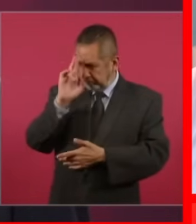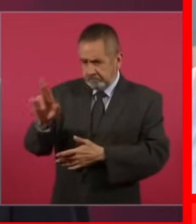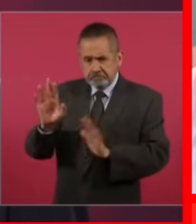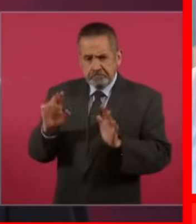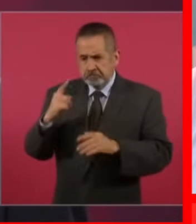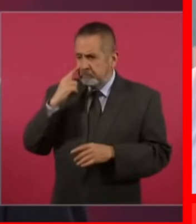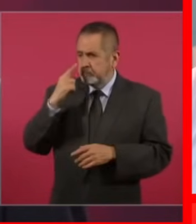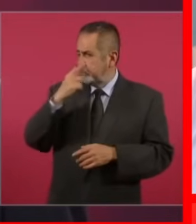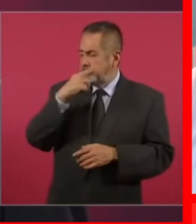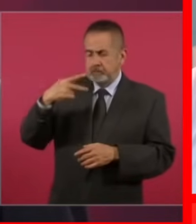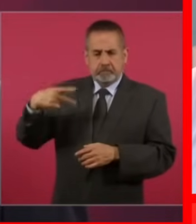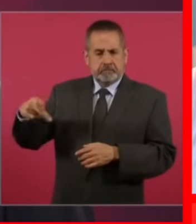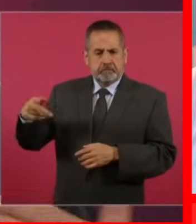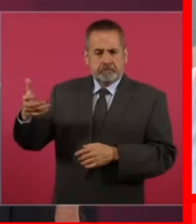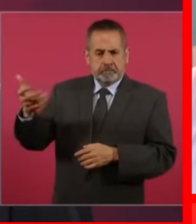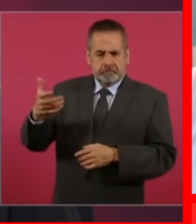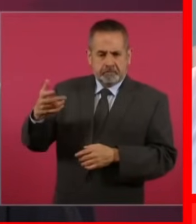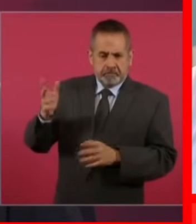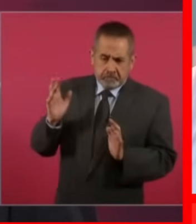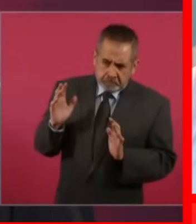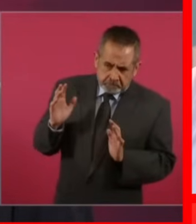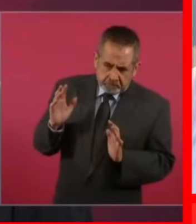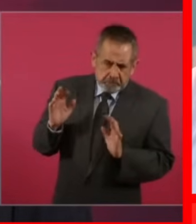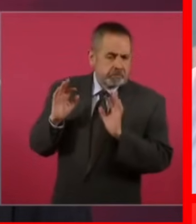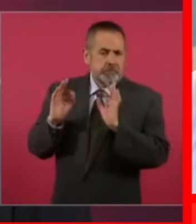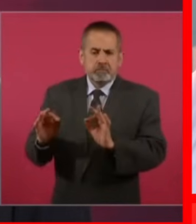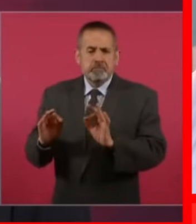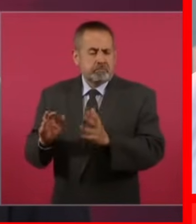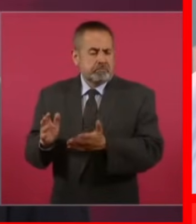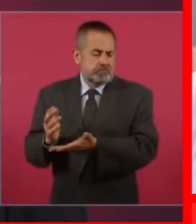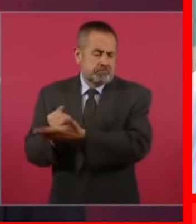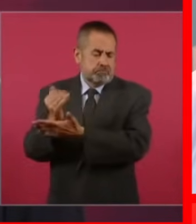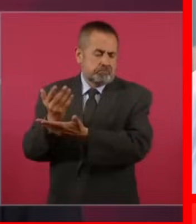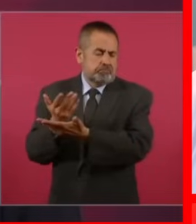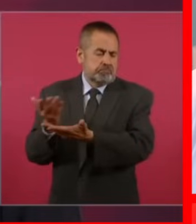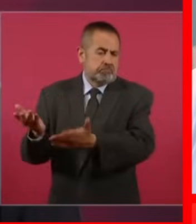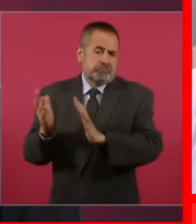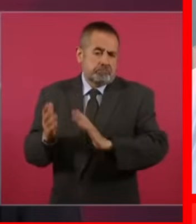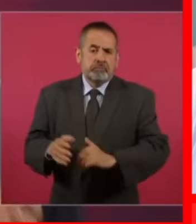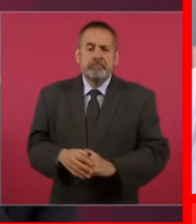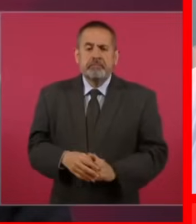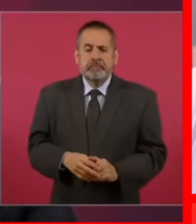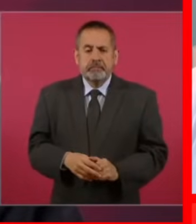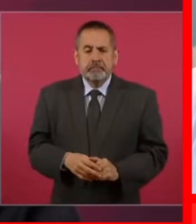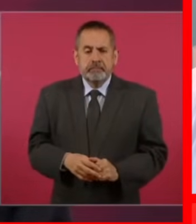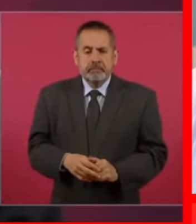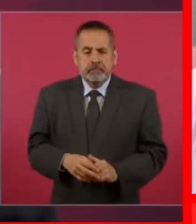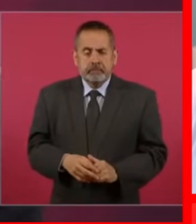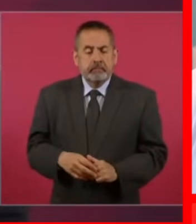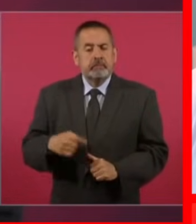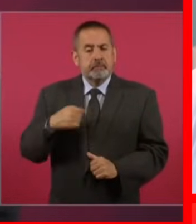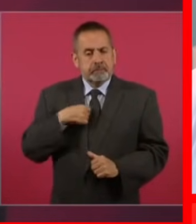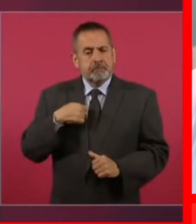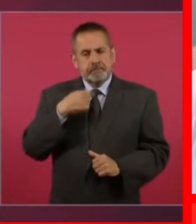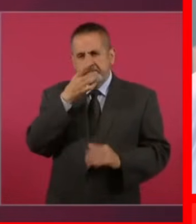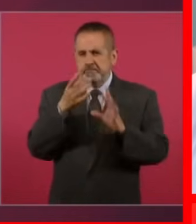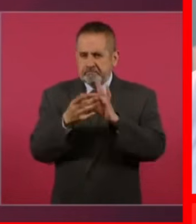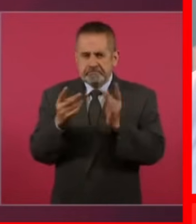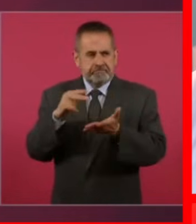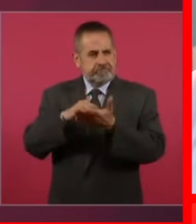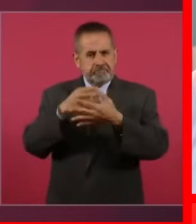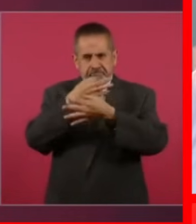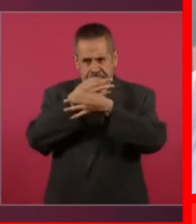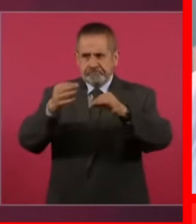parezca más conveniente. Yo sí quería dejar esto